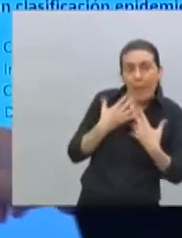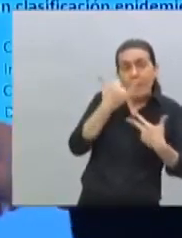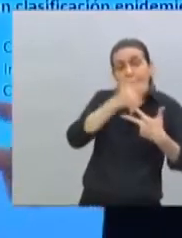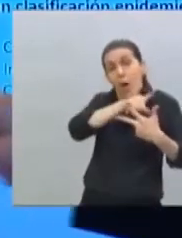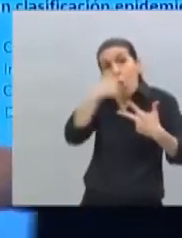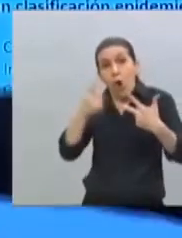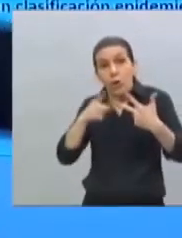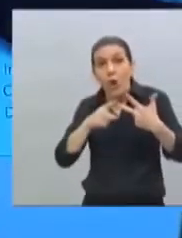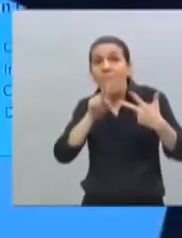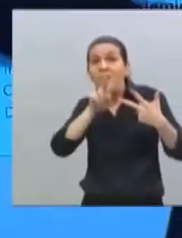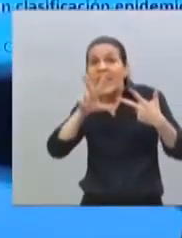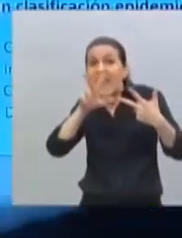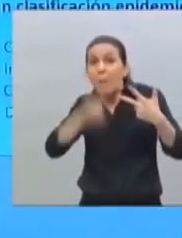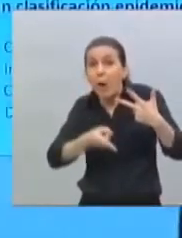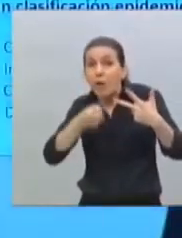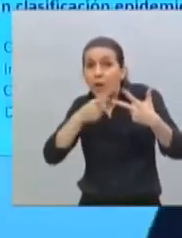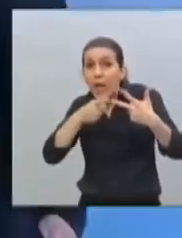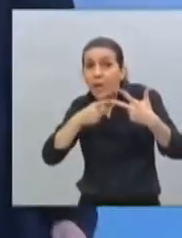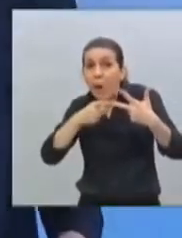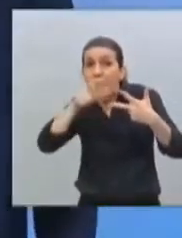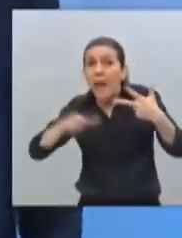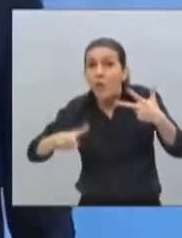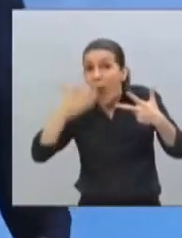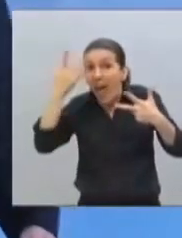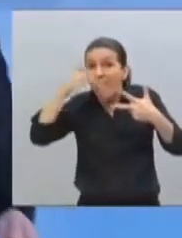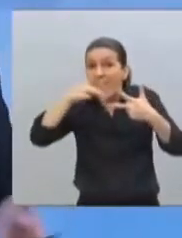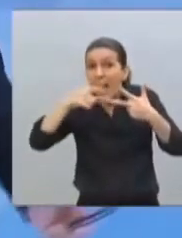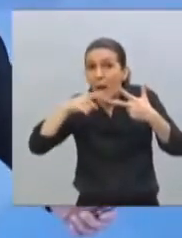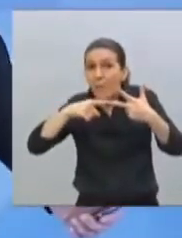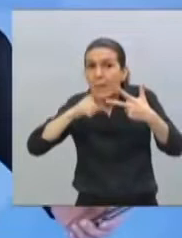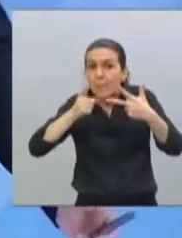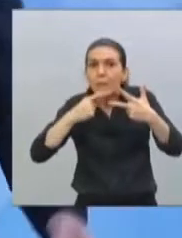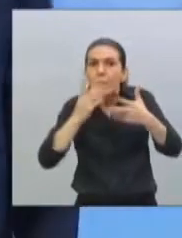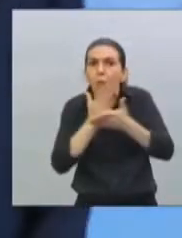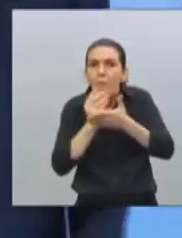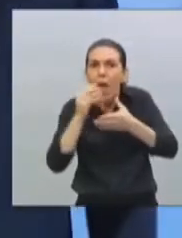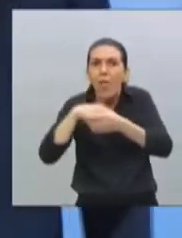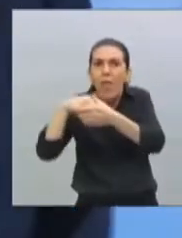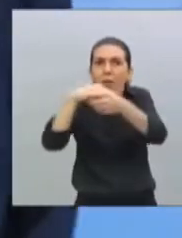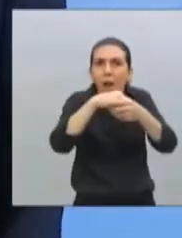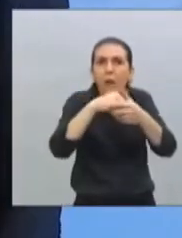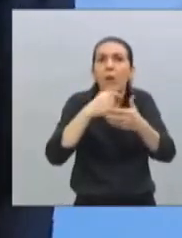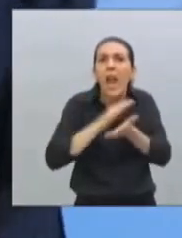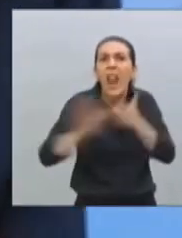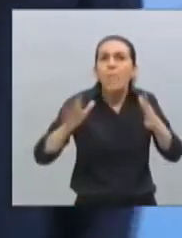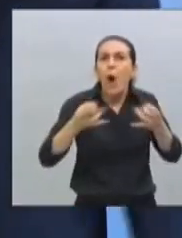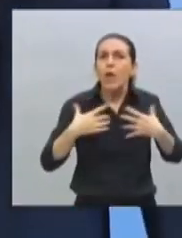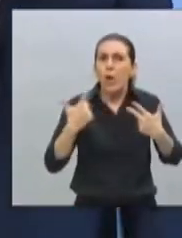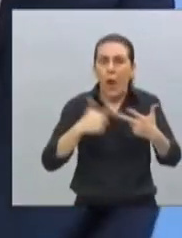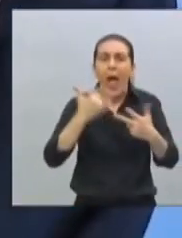o sea, resurge de alguna manera el tema del federalismo, porque justamente se empiezan a notar las